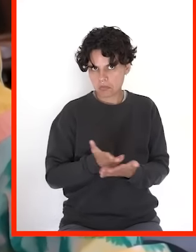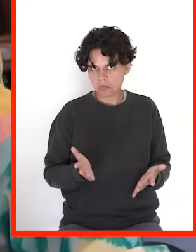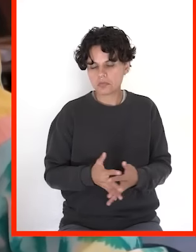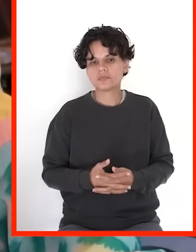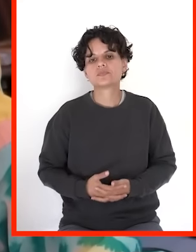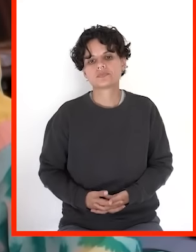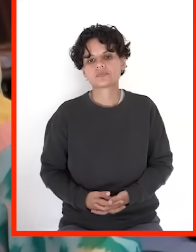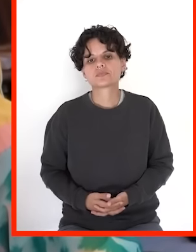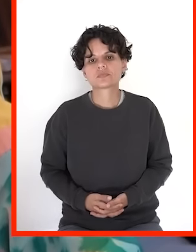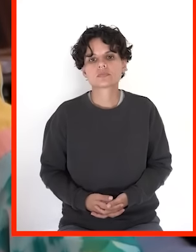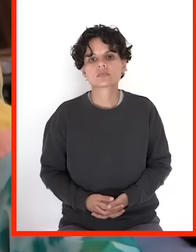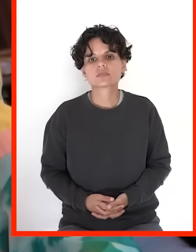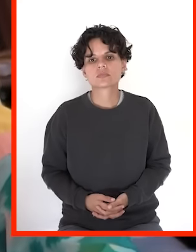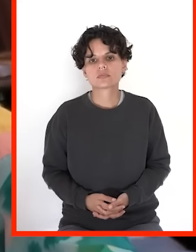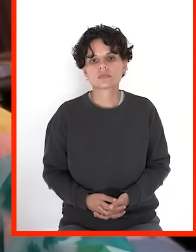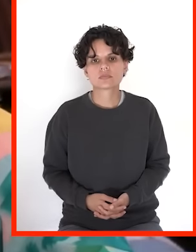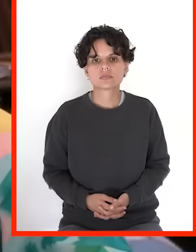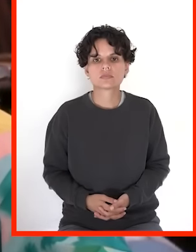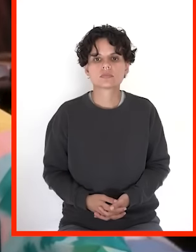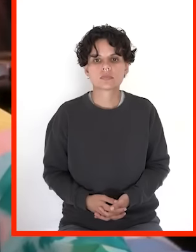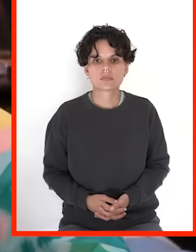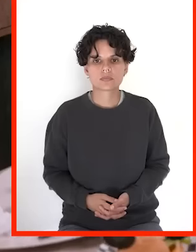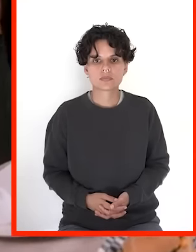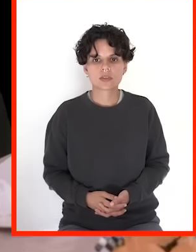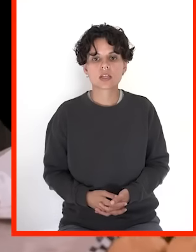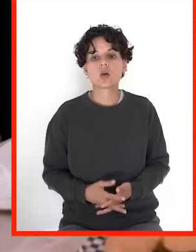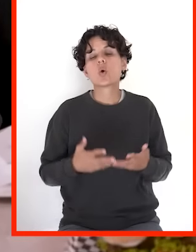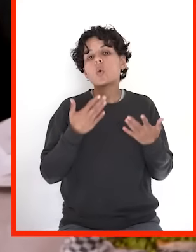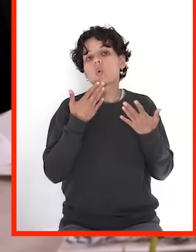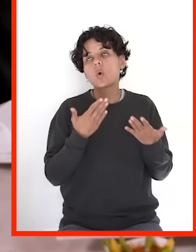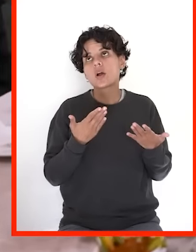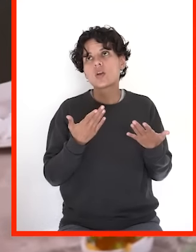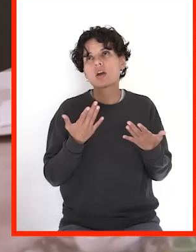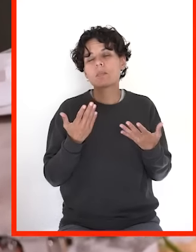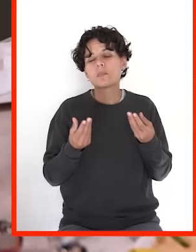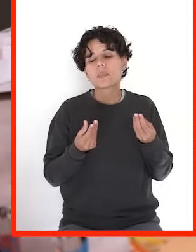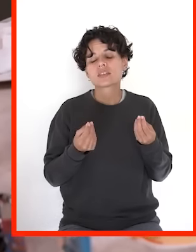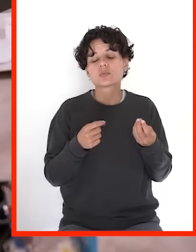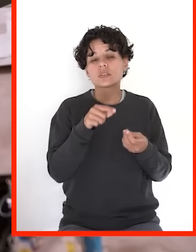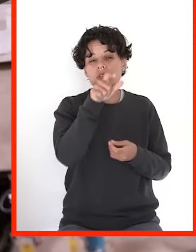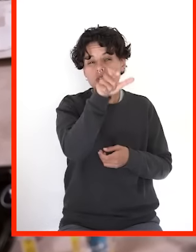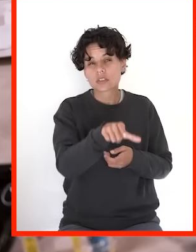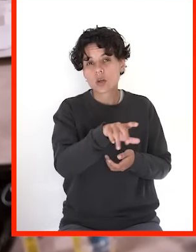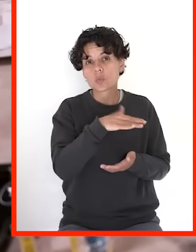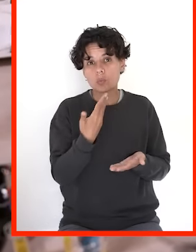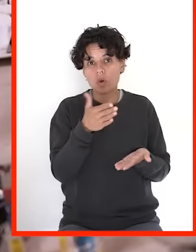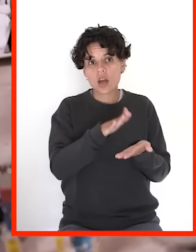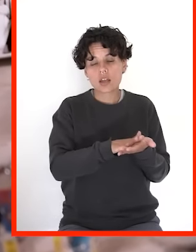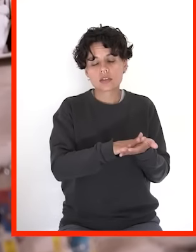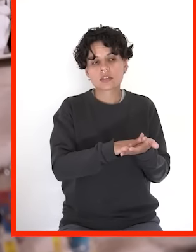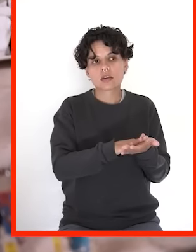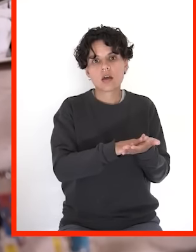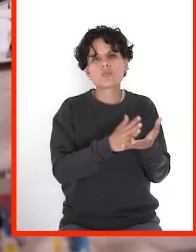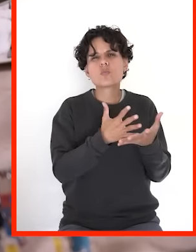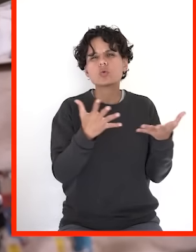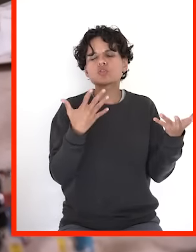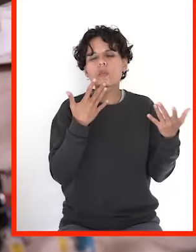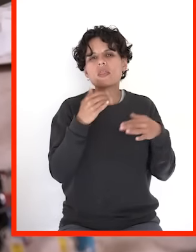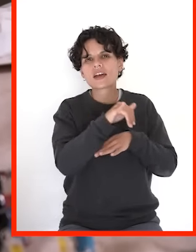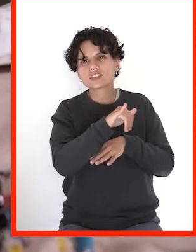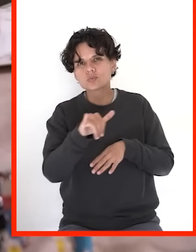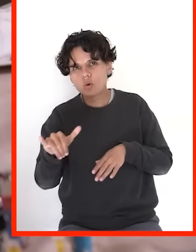como el propósito igual de todo lo que se generó después de la ida del Browen, igual algo muy bonito que me pasó a mí fue la conexión con